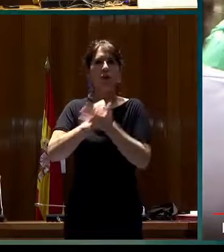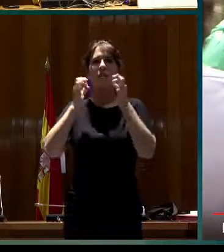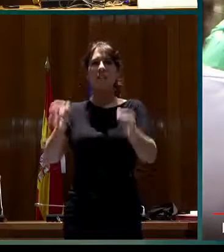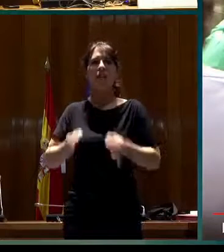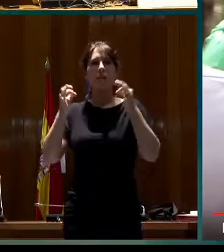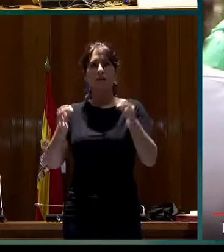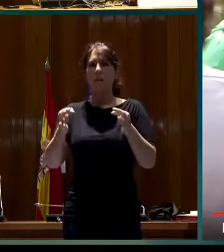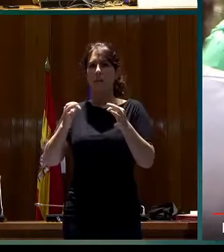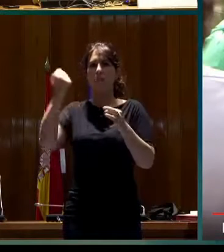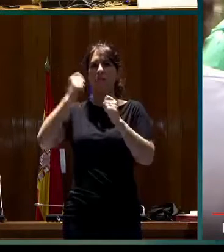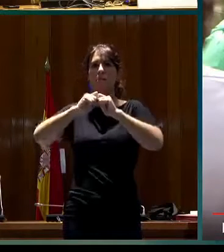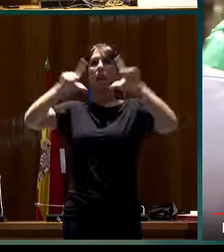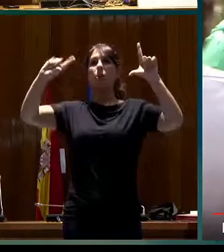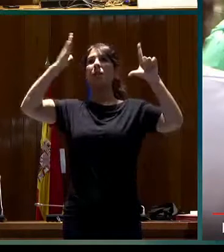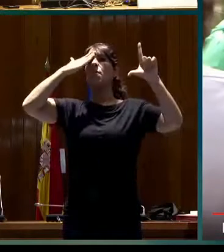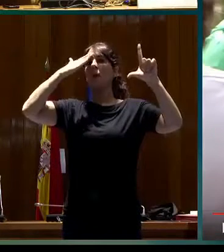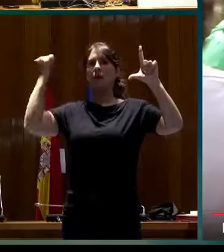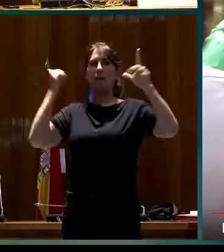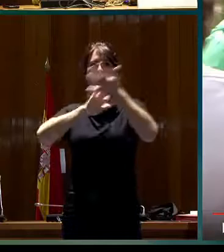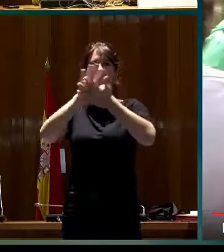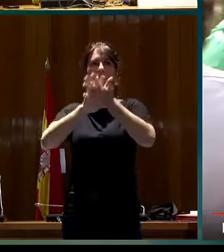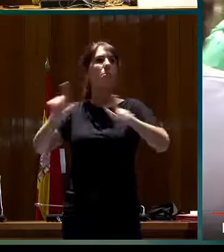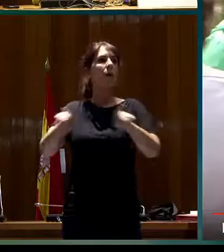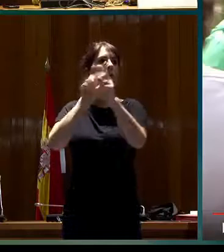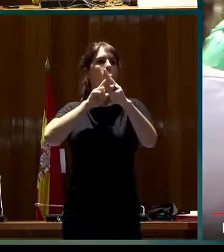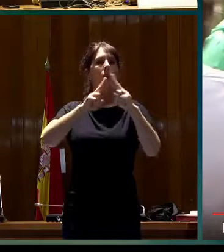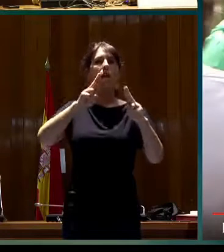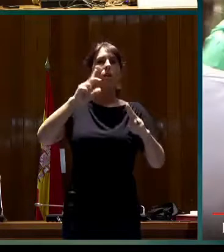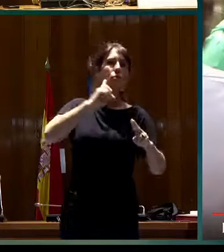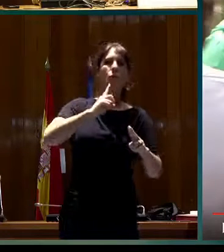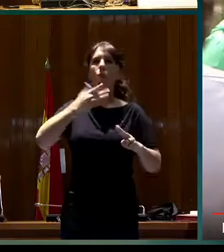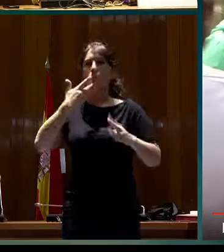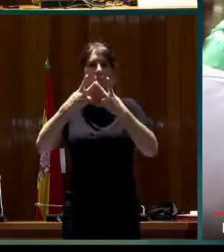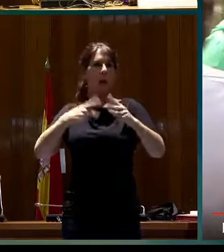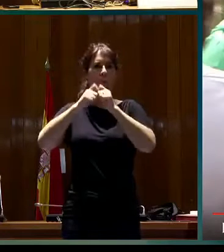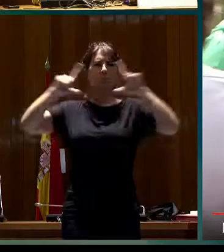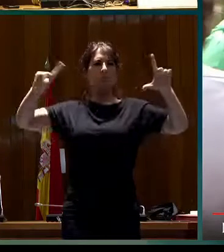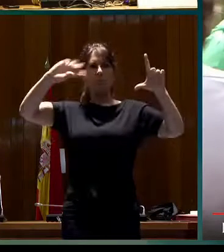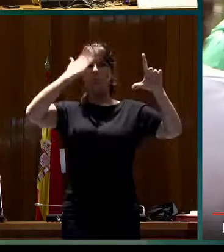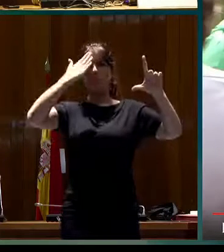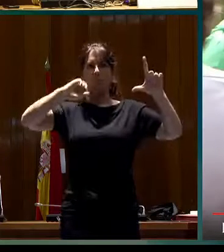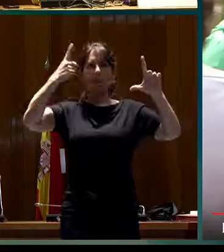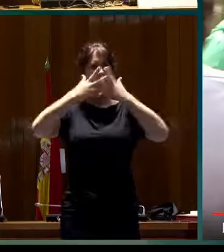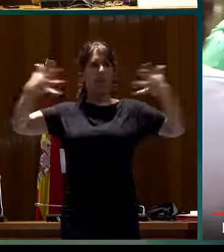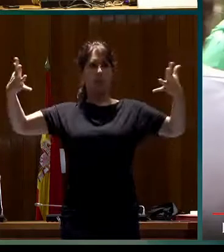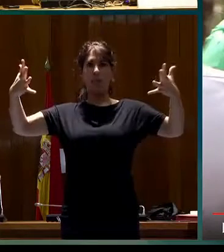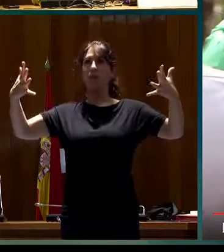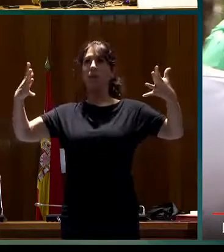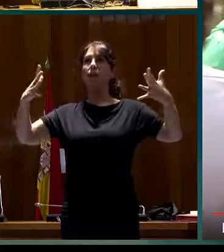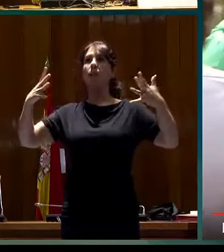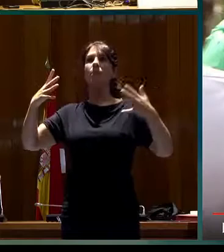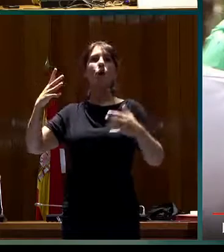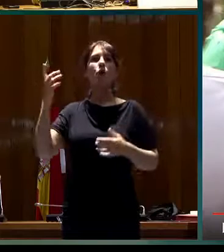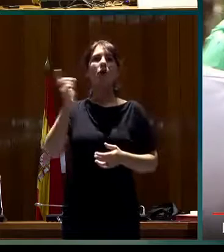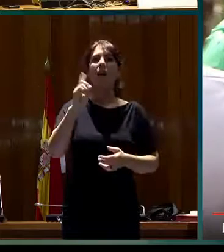plano principal, tanto si son sordos como si son personas oyentes. Es decir, no hay una interpretación al lado